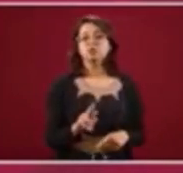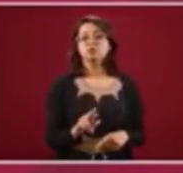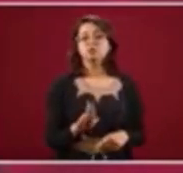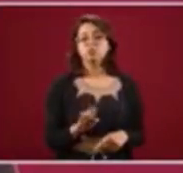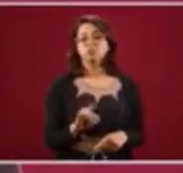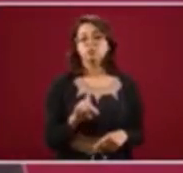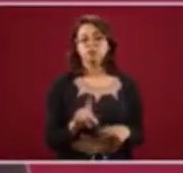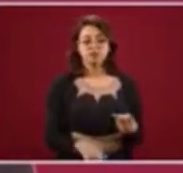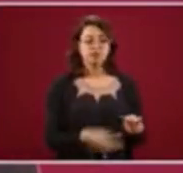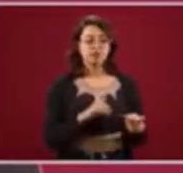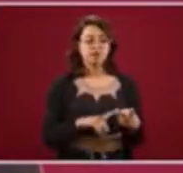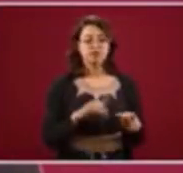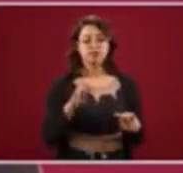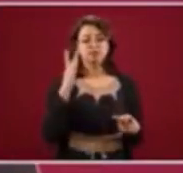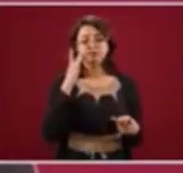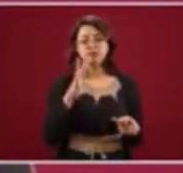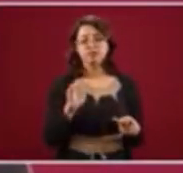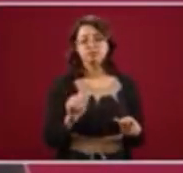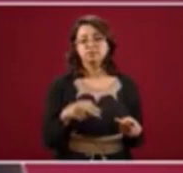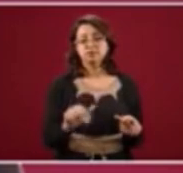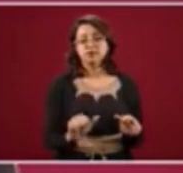de Santana,